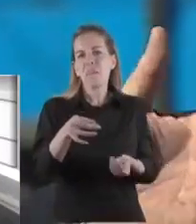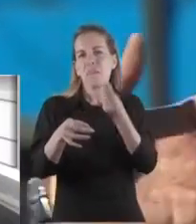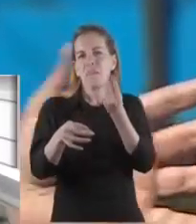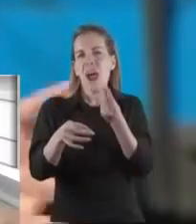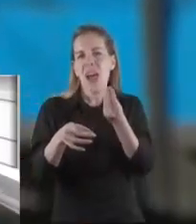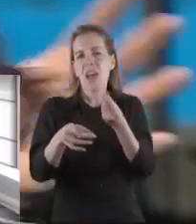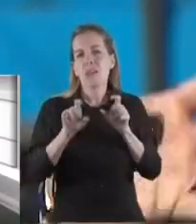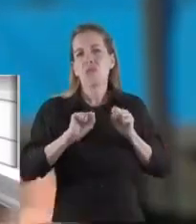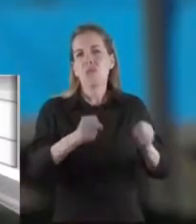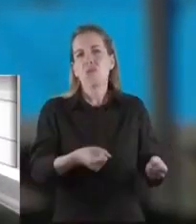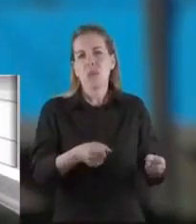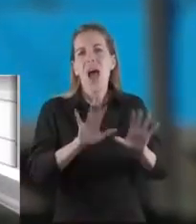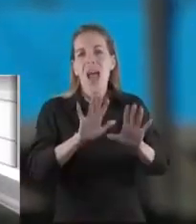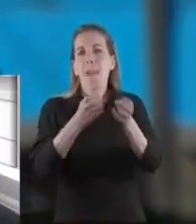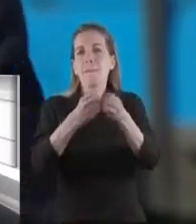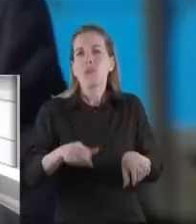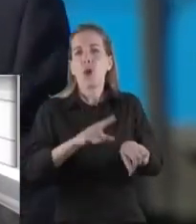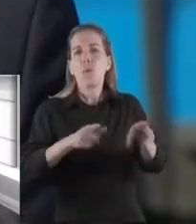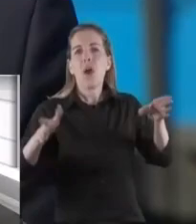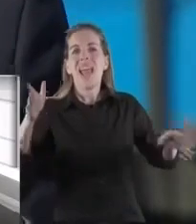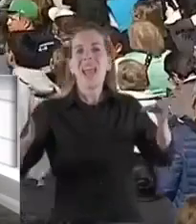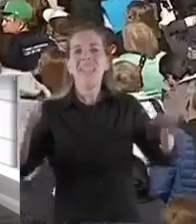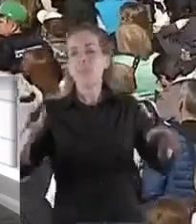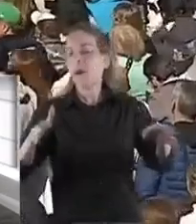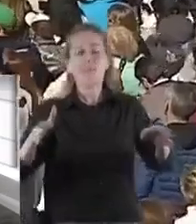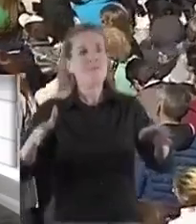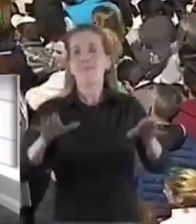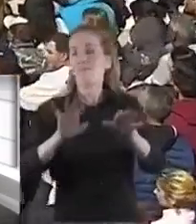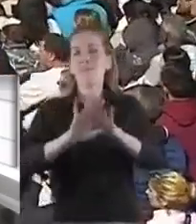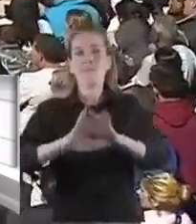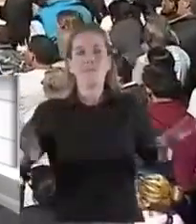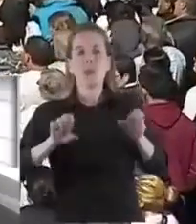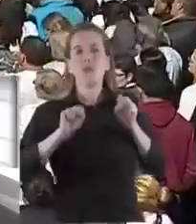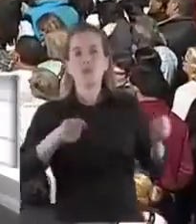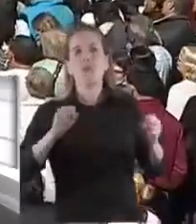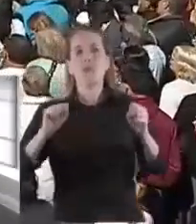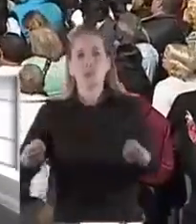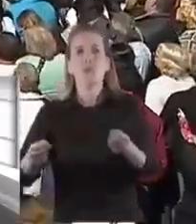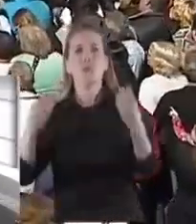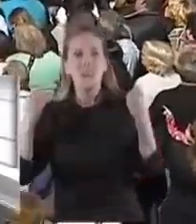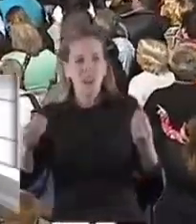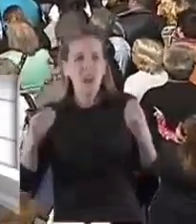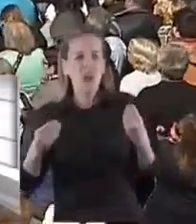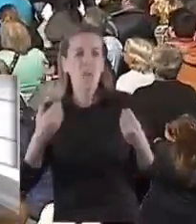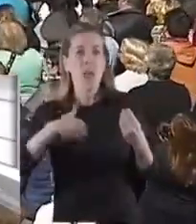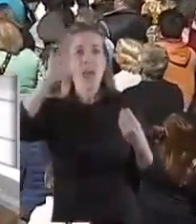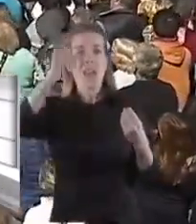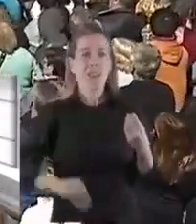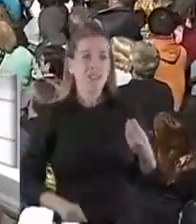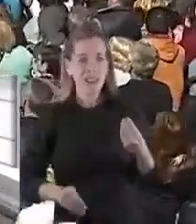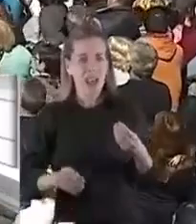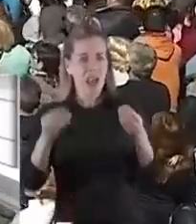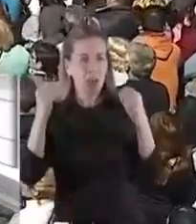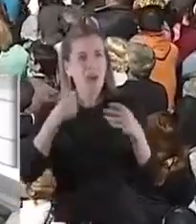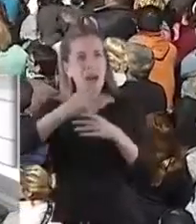pérdida y la desconexión de la argentina con esas venas que tenía la argentina que era esa red que se abría desde el